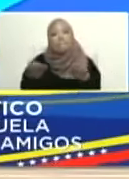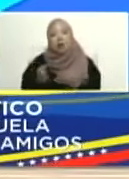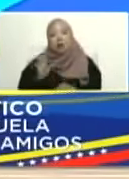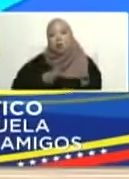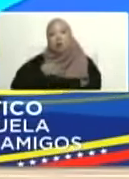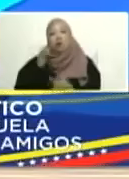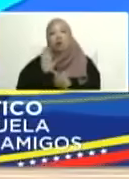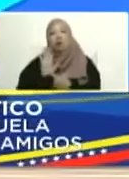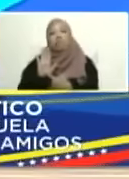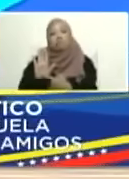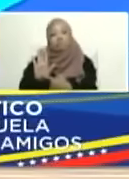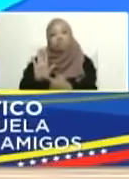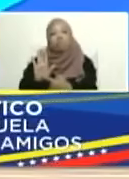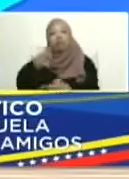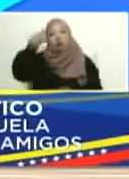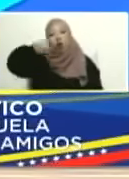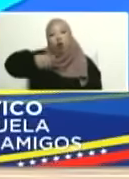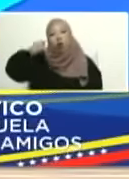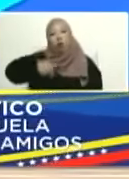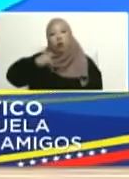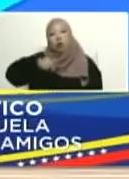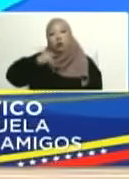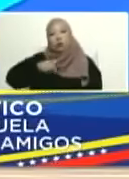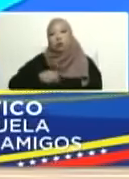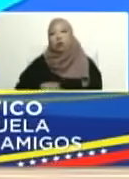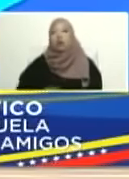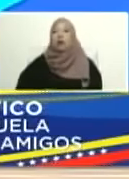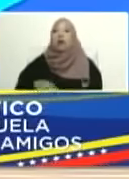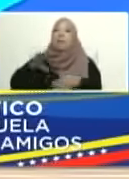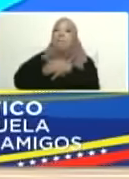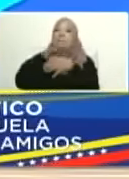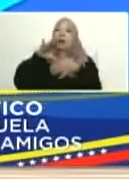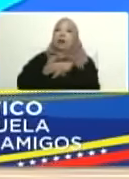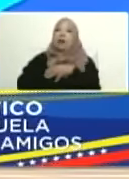decir hoy, martes